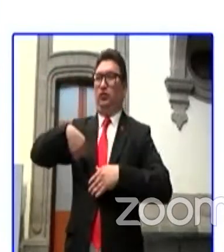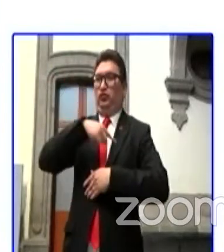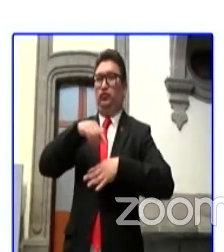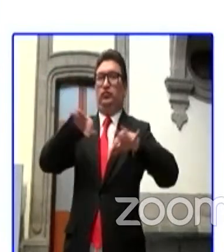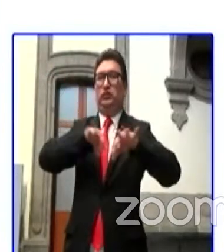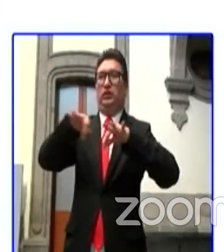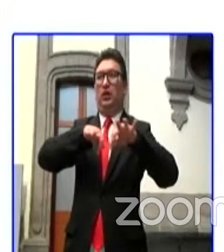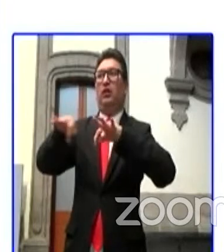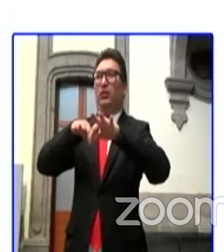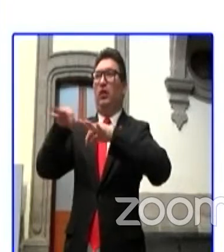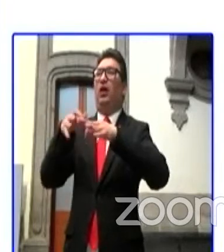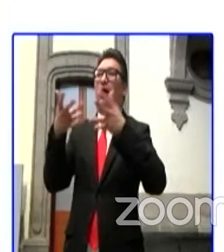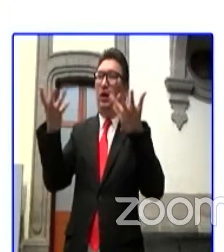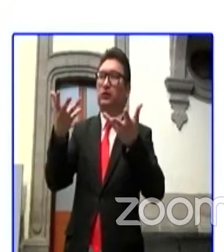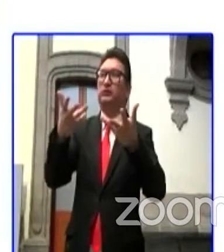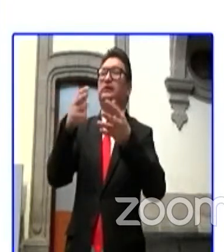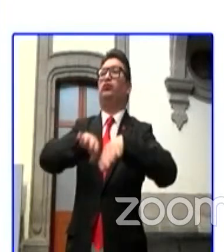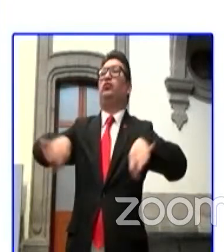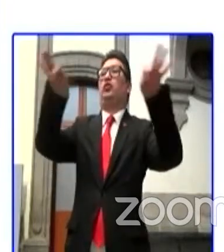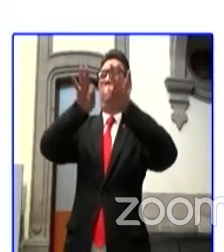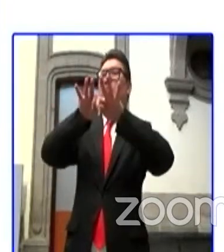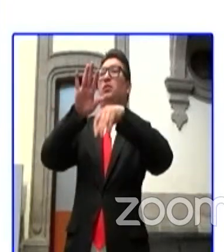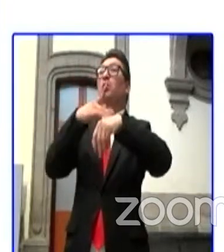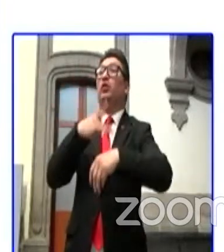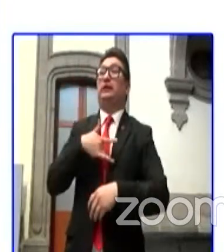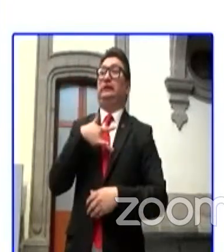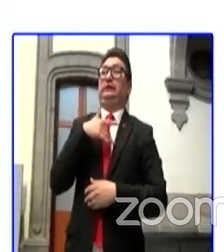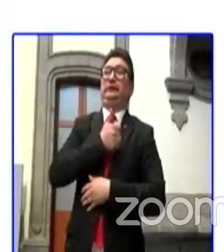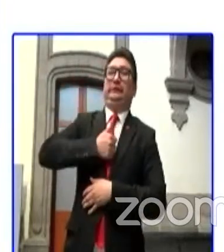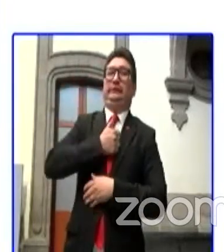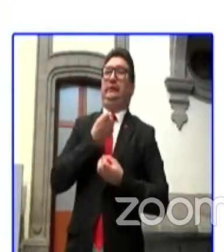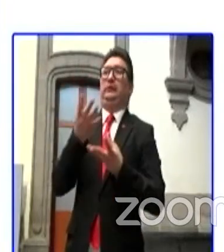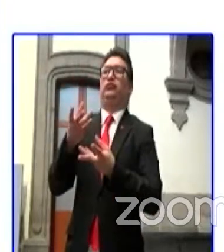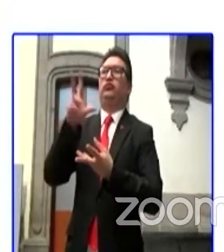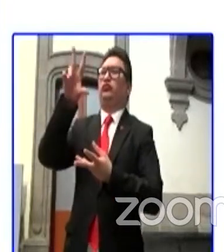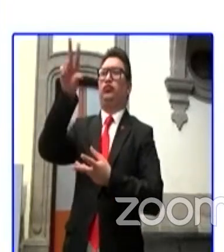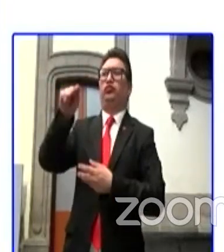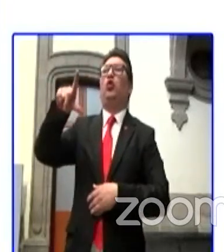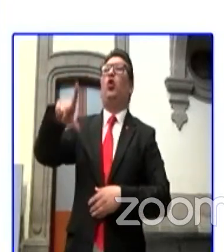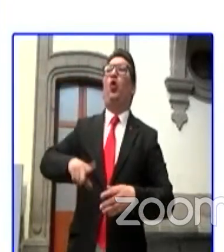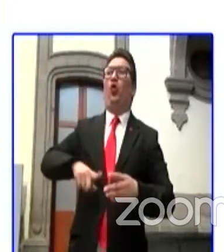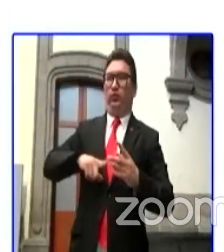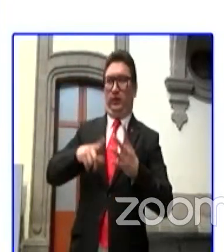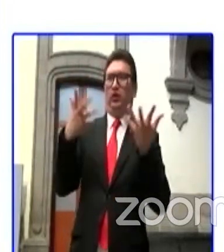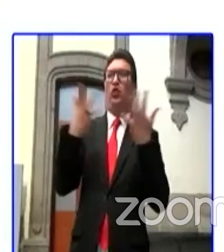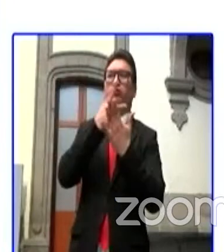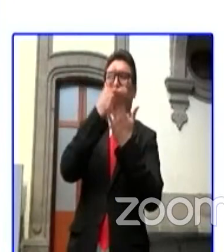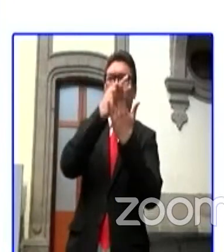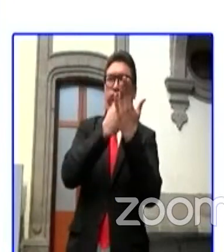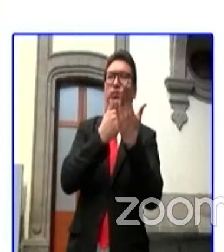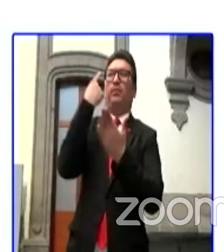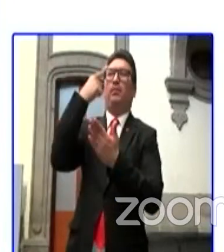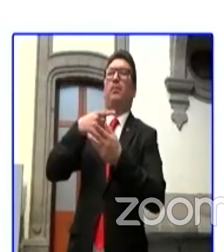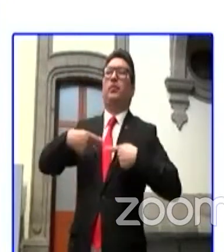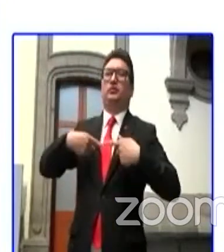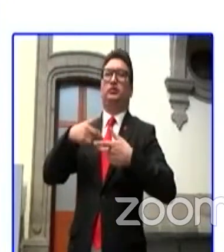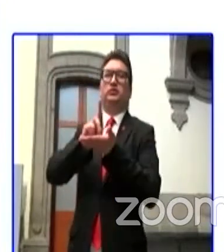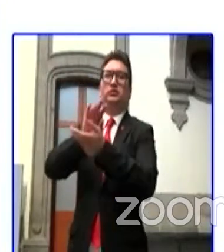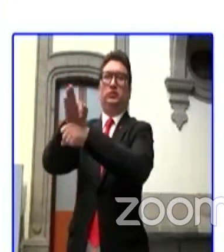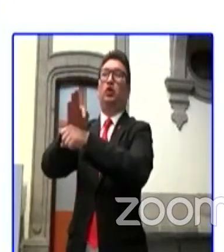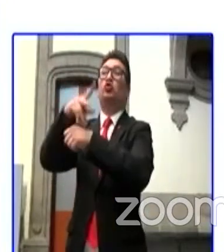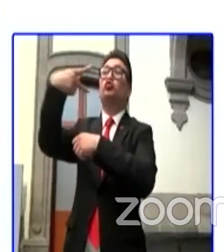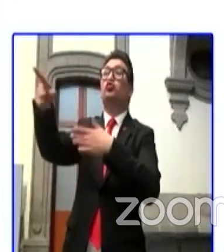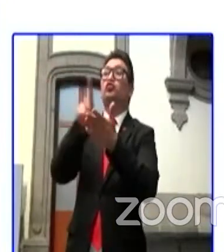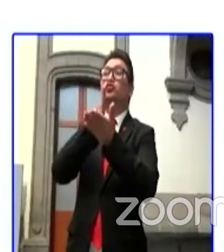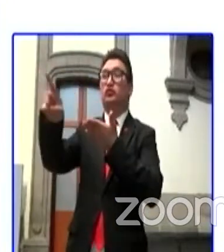no lo hacemos con una visión asistencial, sino de política pública. Y para que los derechos de las